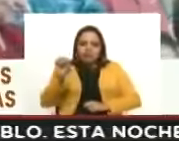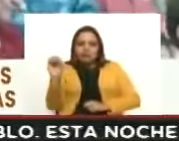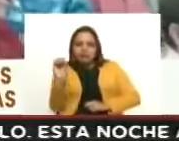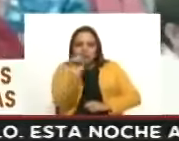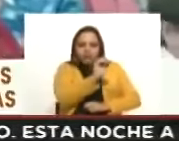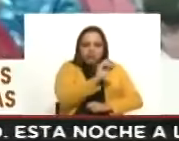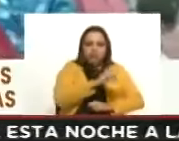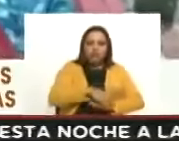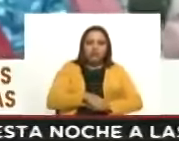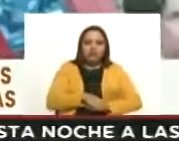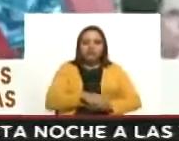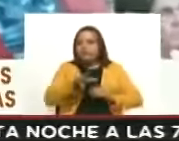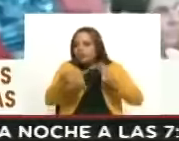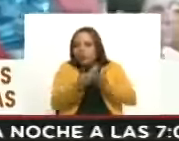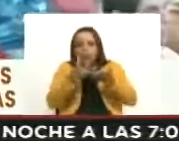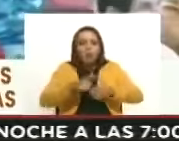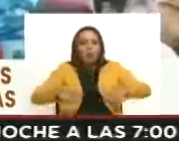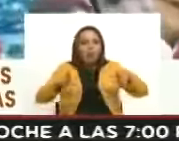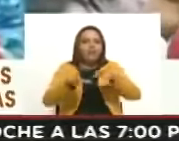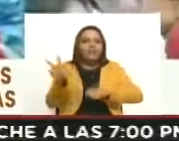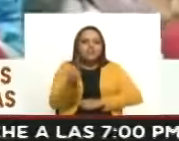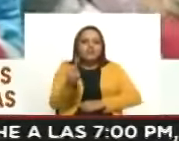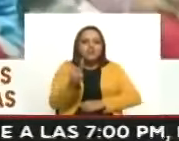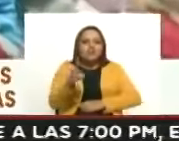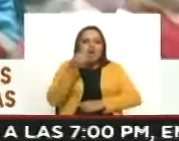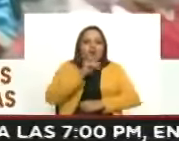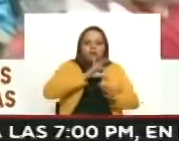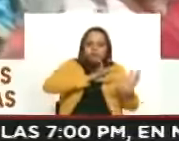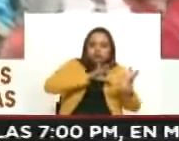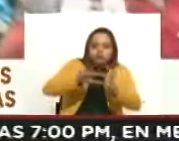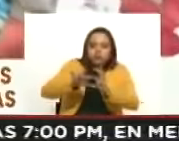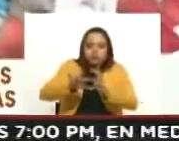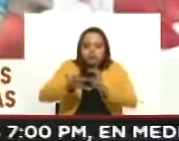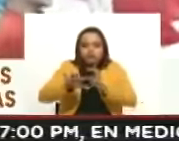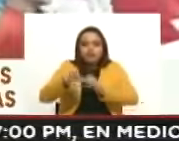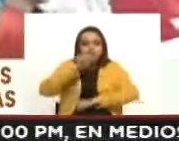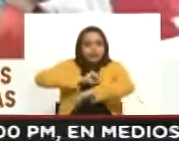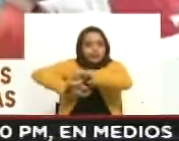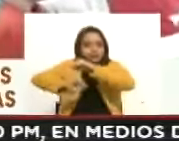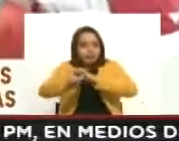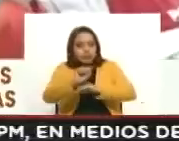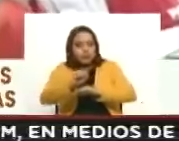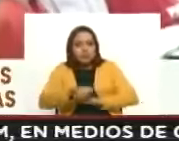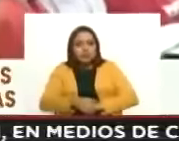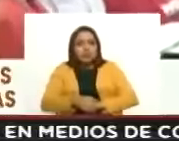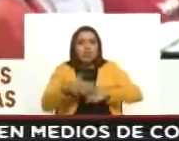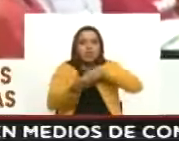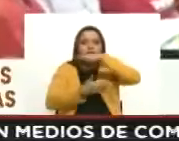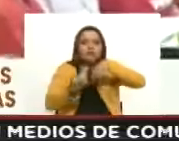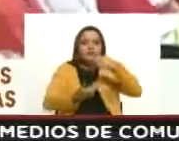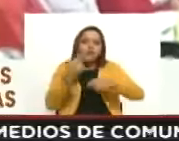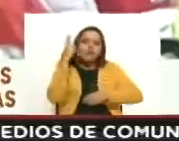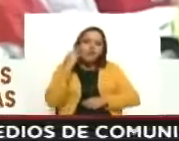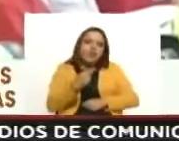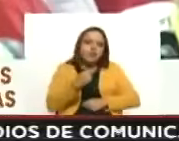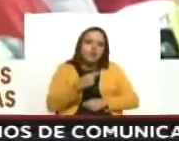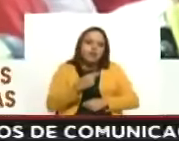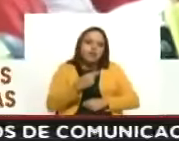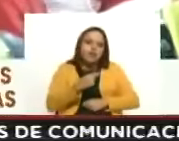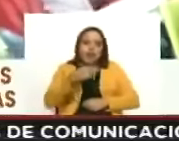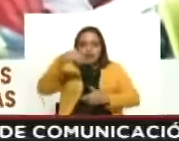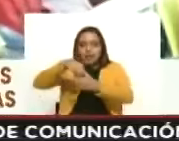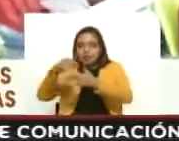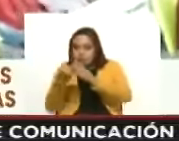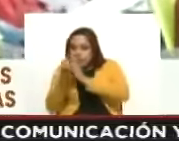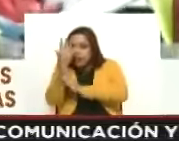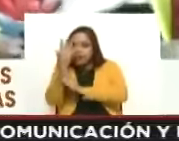del oeste, de todos lados. Venía gente a acudir el llamado a defender la revolución bolivariana en el Palacio de